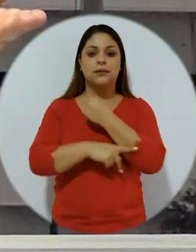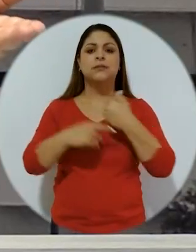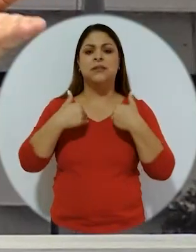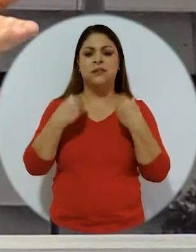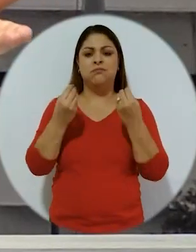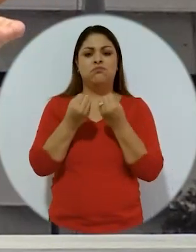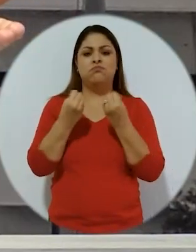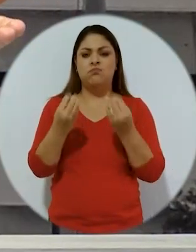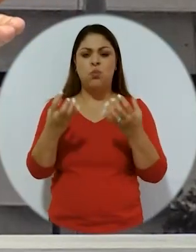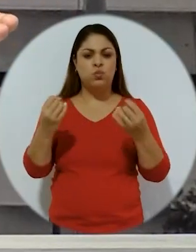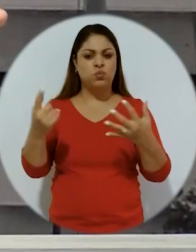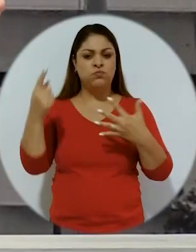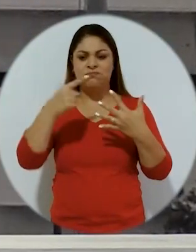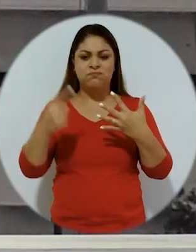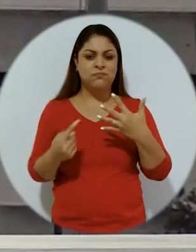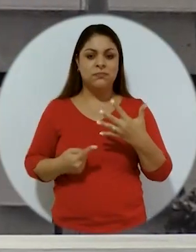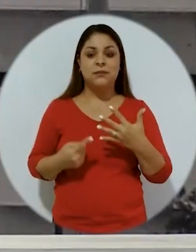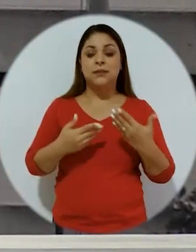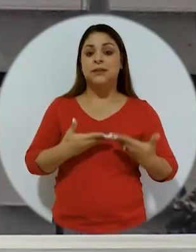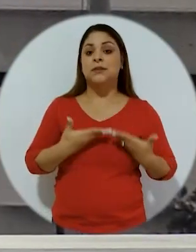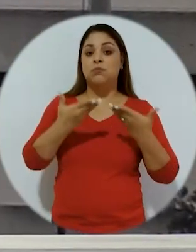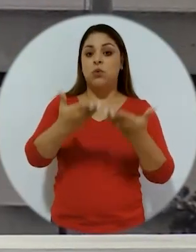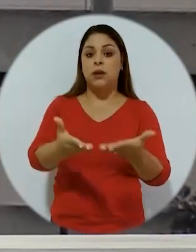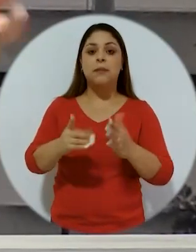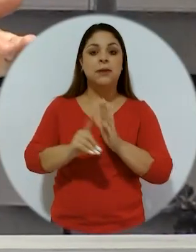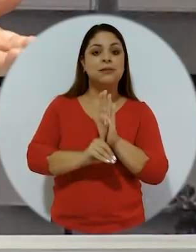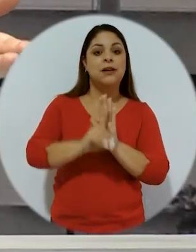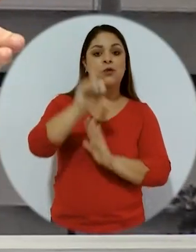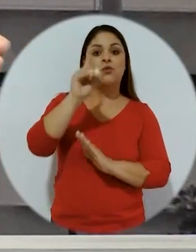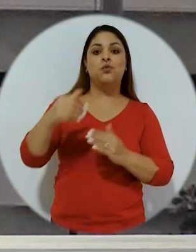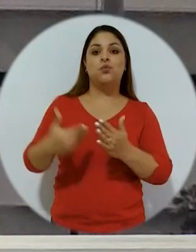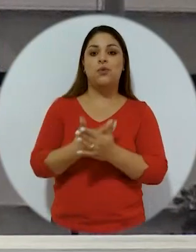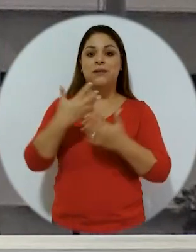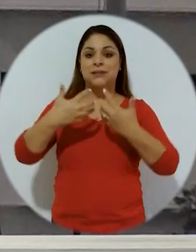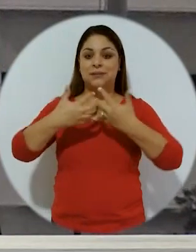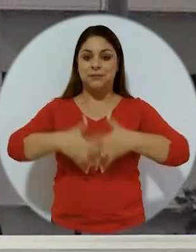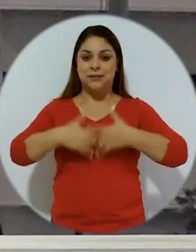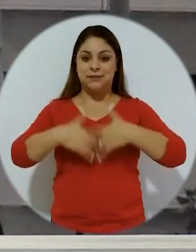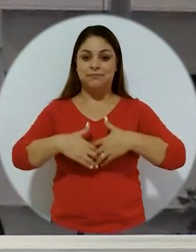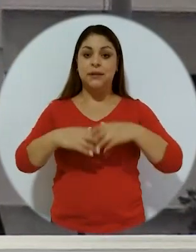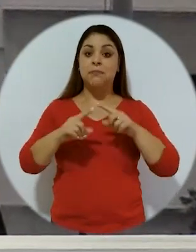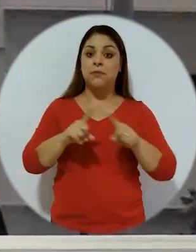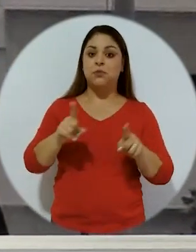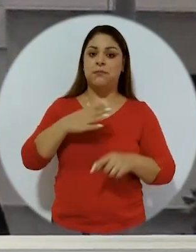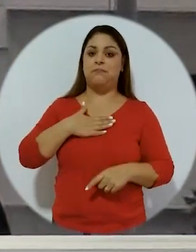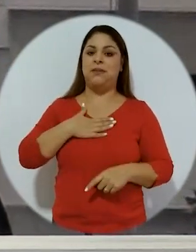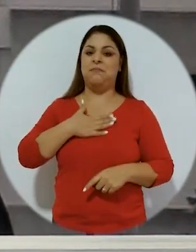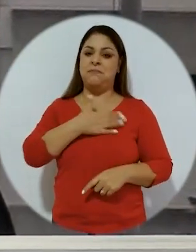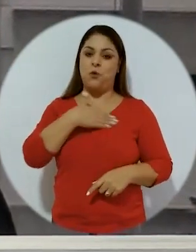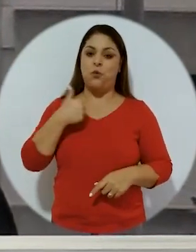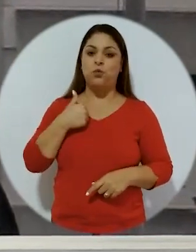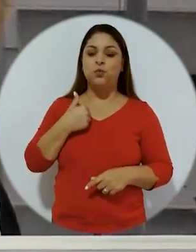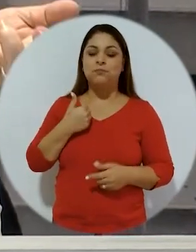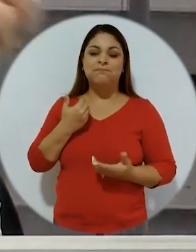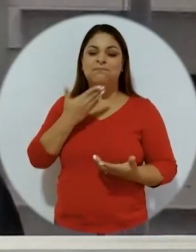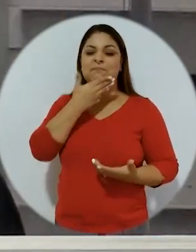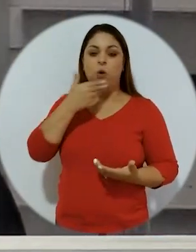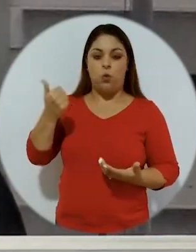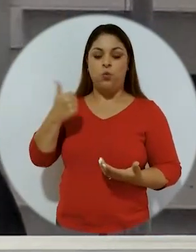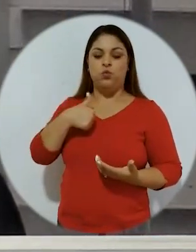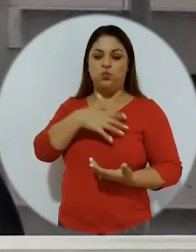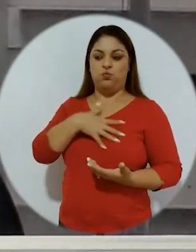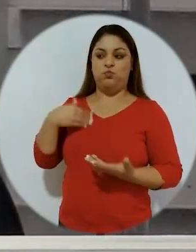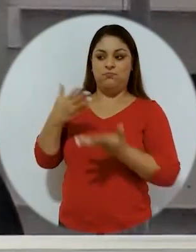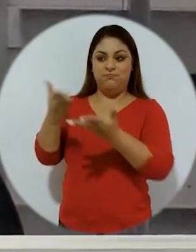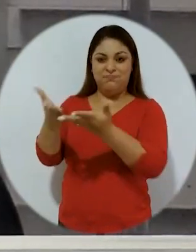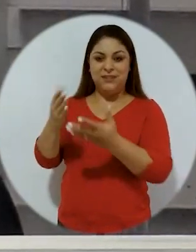muchos de estos recursos disponibles para el desarrollo de estas nuevas empresas. Pero a mí en lo personal me gustaría mucho escuchar a